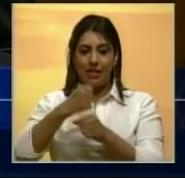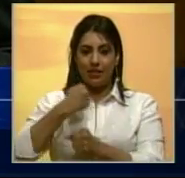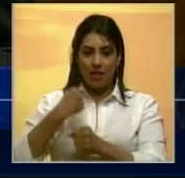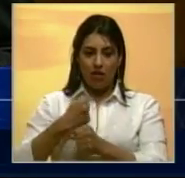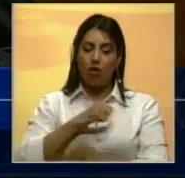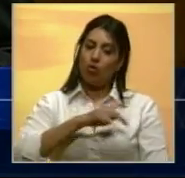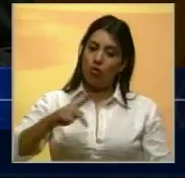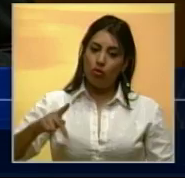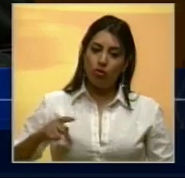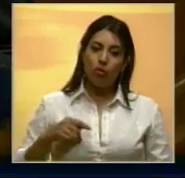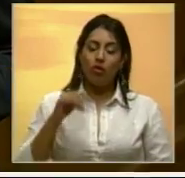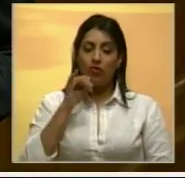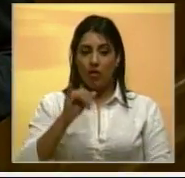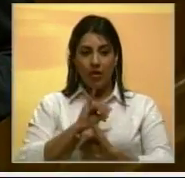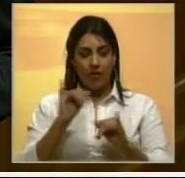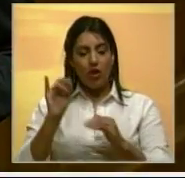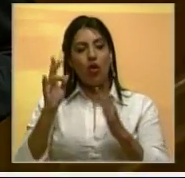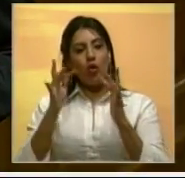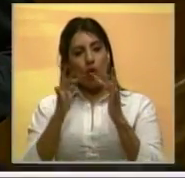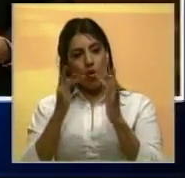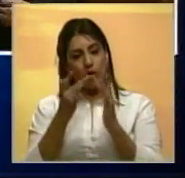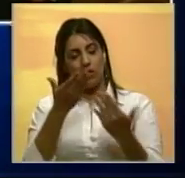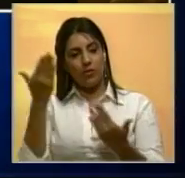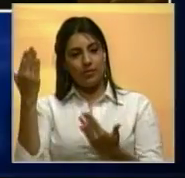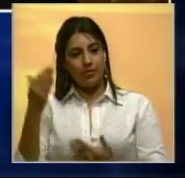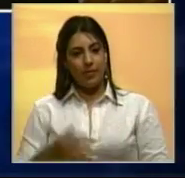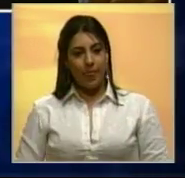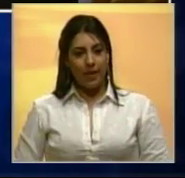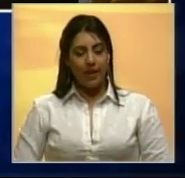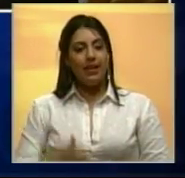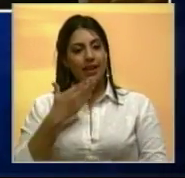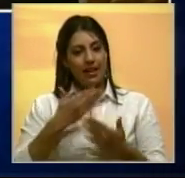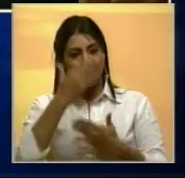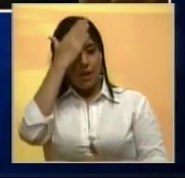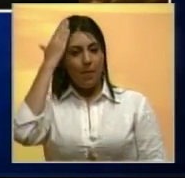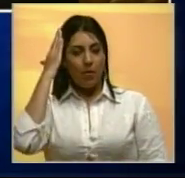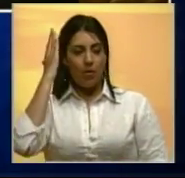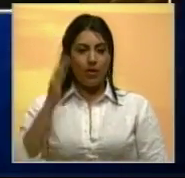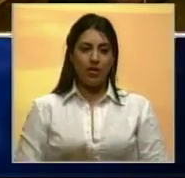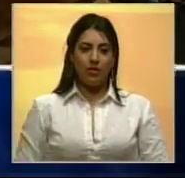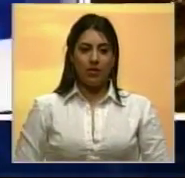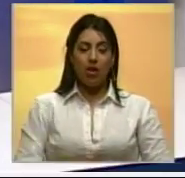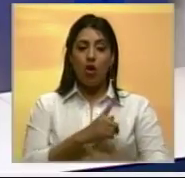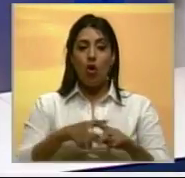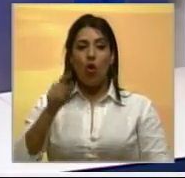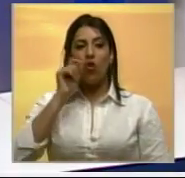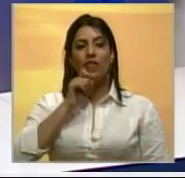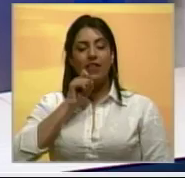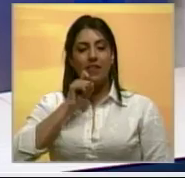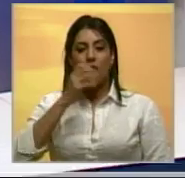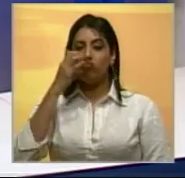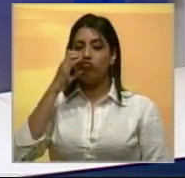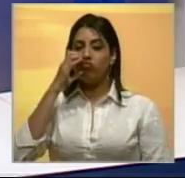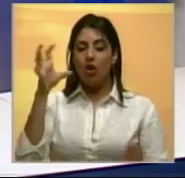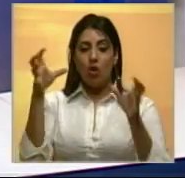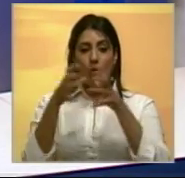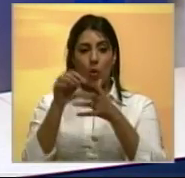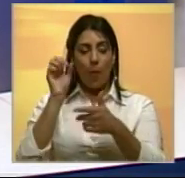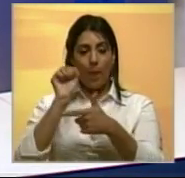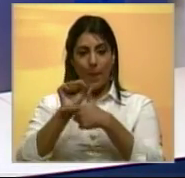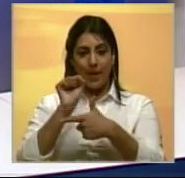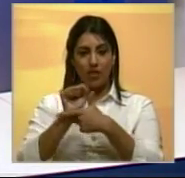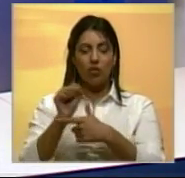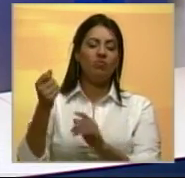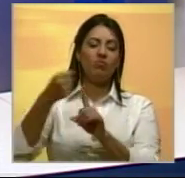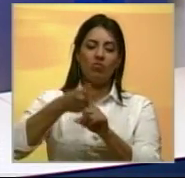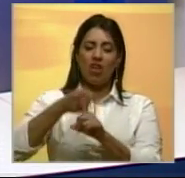mañana. Nosotros con esta información devolvemos el pase al estudio. Gracias, Manuel. Héctor Rodríguez, jefe de la fracción del Gran Polo